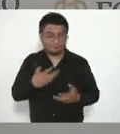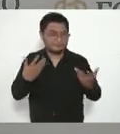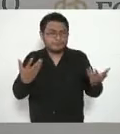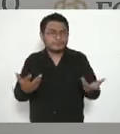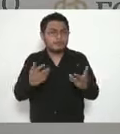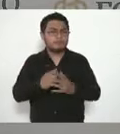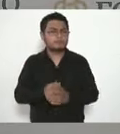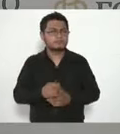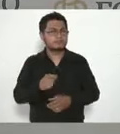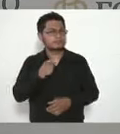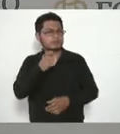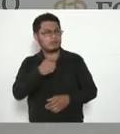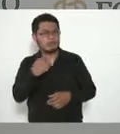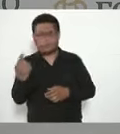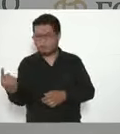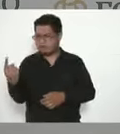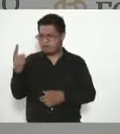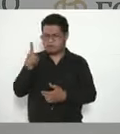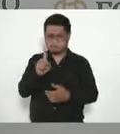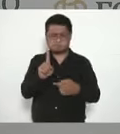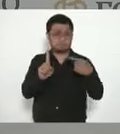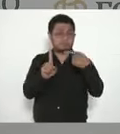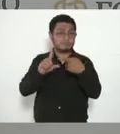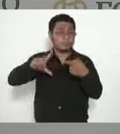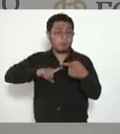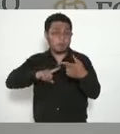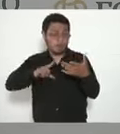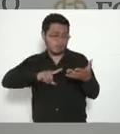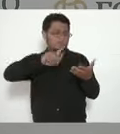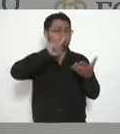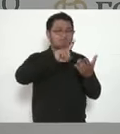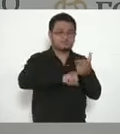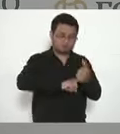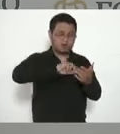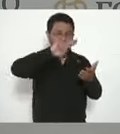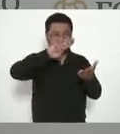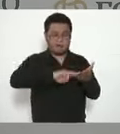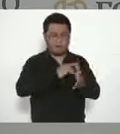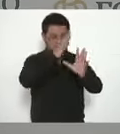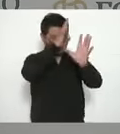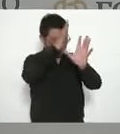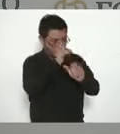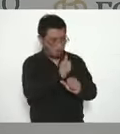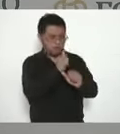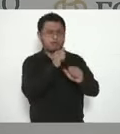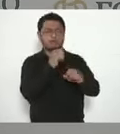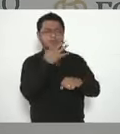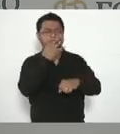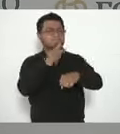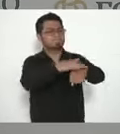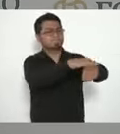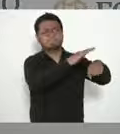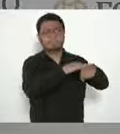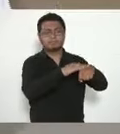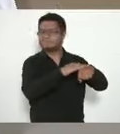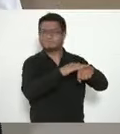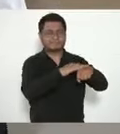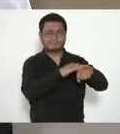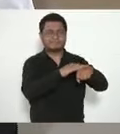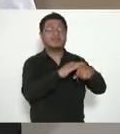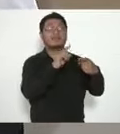haya adherido el gobernador a este llamado, a esta convocatoria, sino también